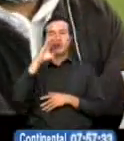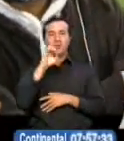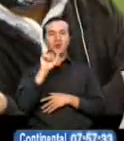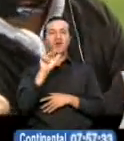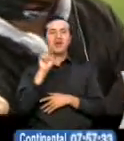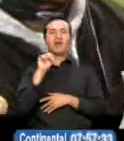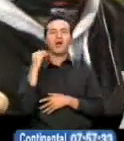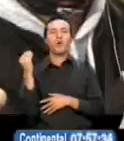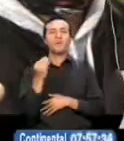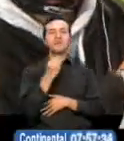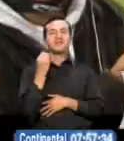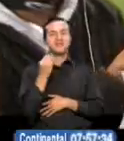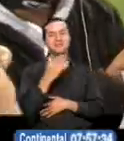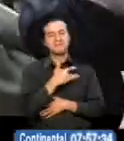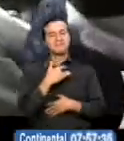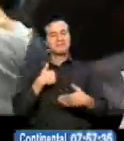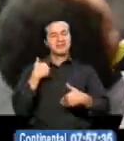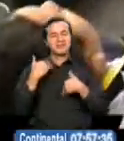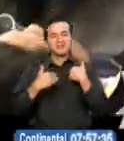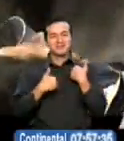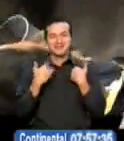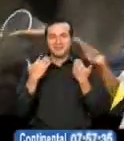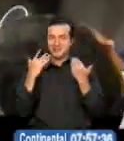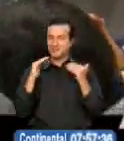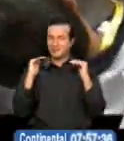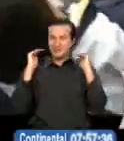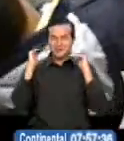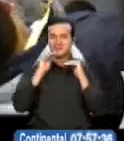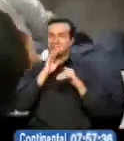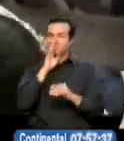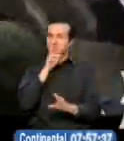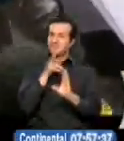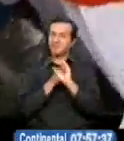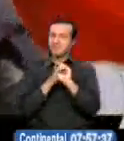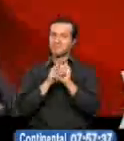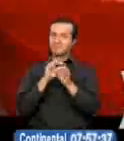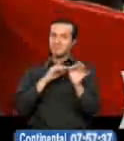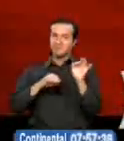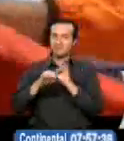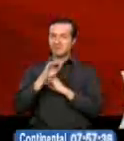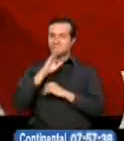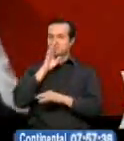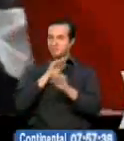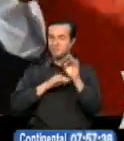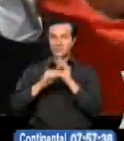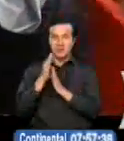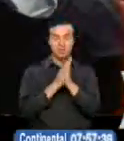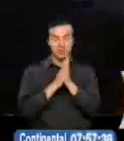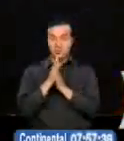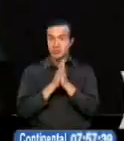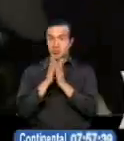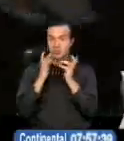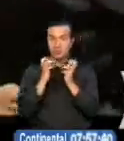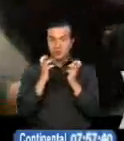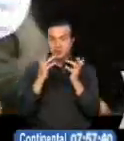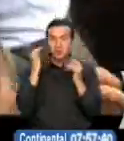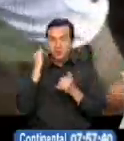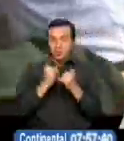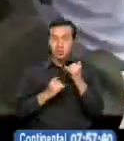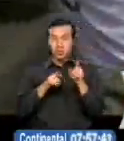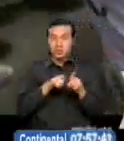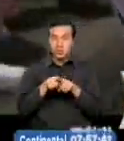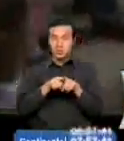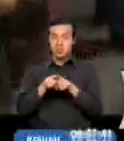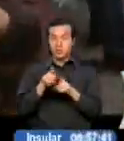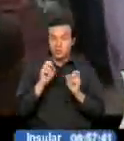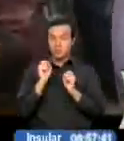Juvenil y por eso estamos muy contentos, titular pero siempre ingresado al cambio y bueno pues, sabía aprovechar la oportunidad y justo hoy en el último partido se